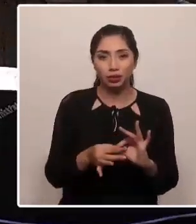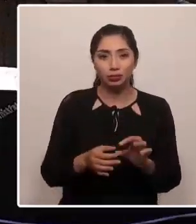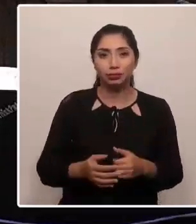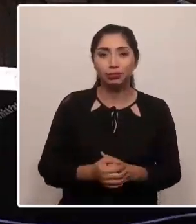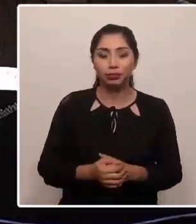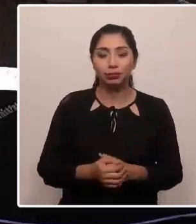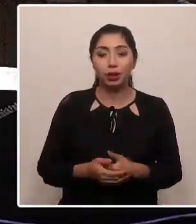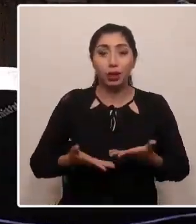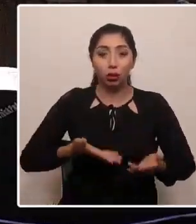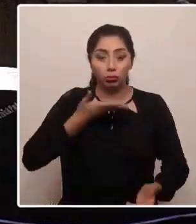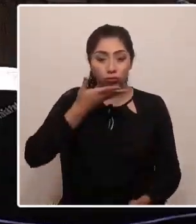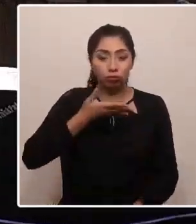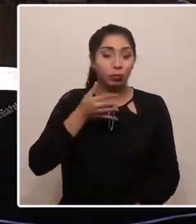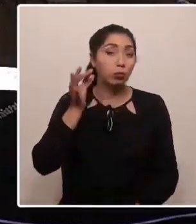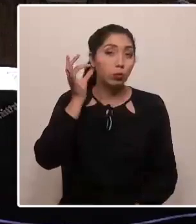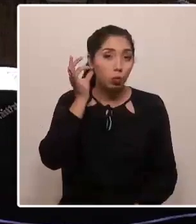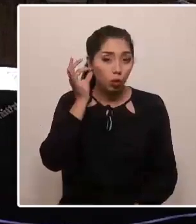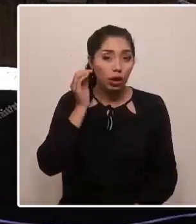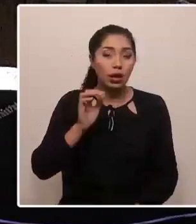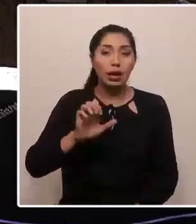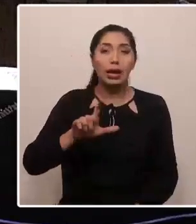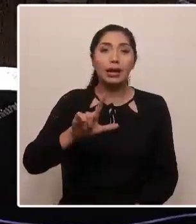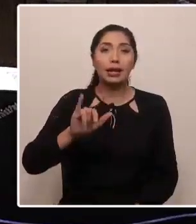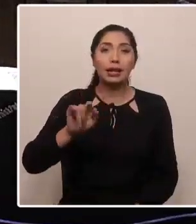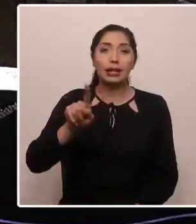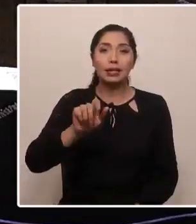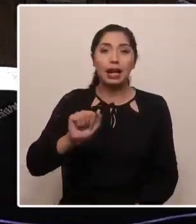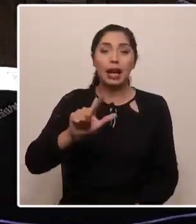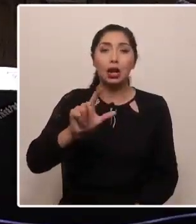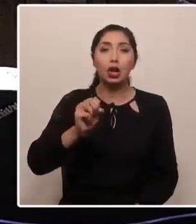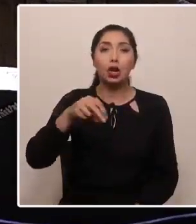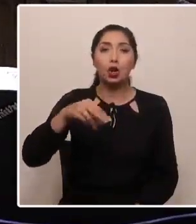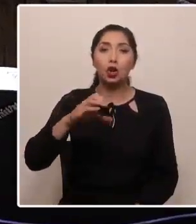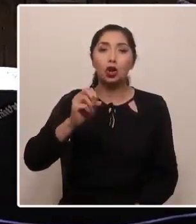Tiene la palabra la convencional Elisa Loncón.